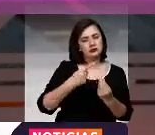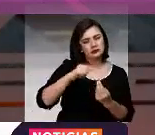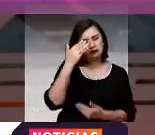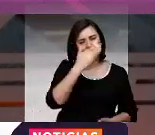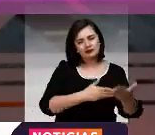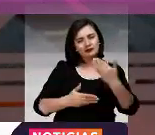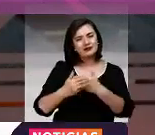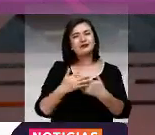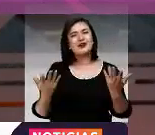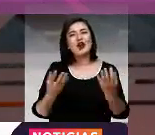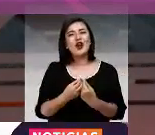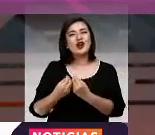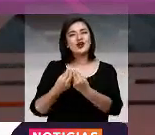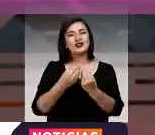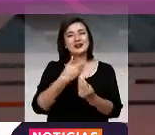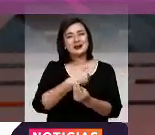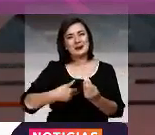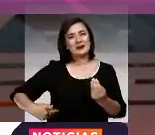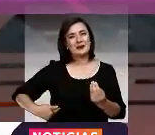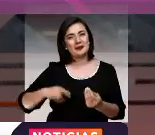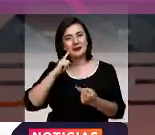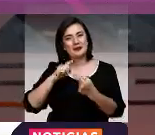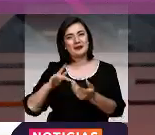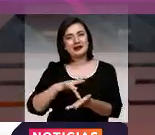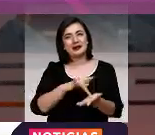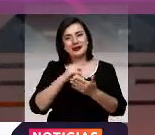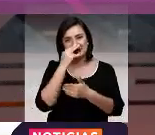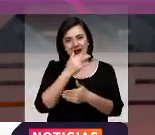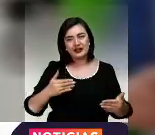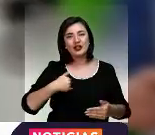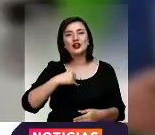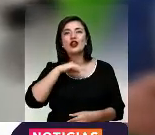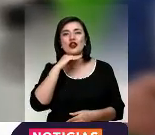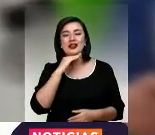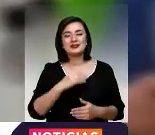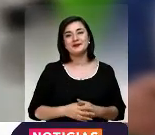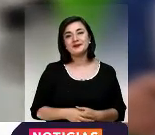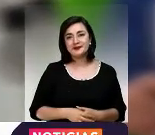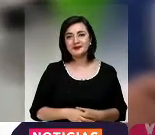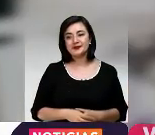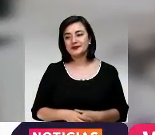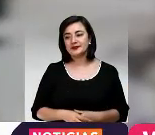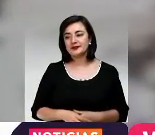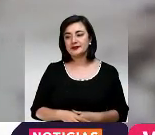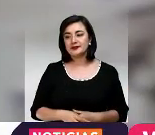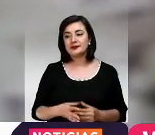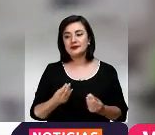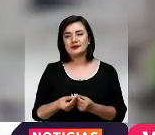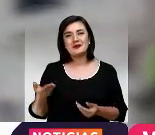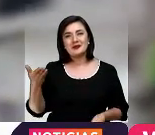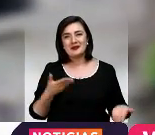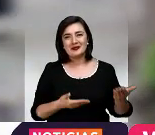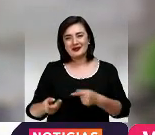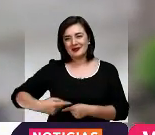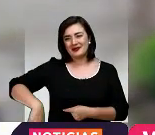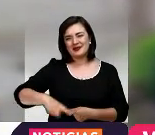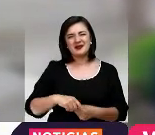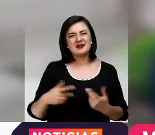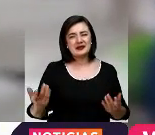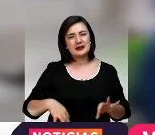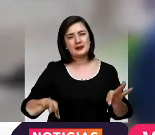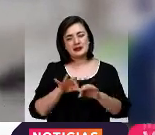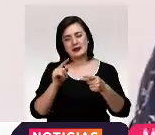la Consejería Presidencial para la Niñez y la Adolescencia. Las propuestas de los menores se basan en tres